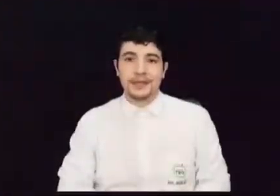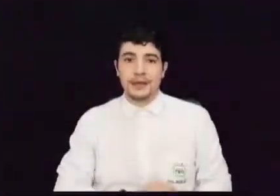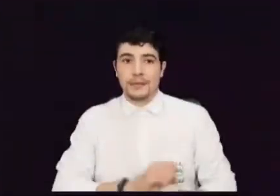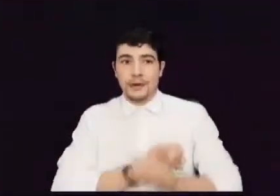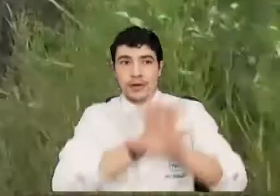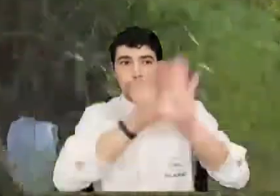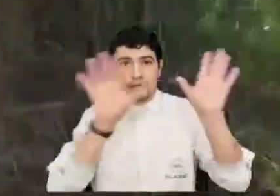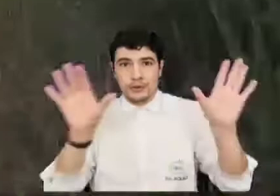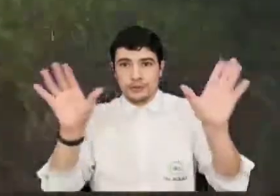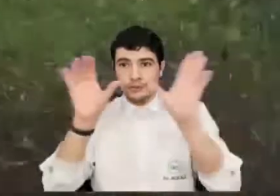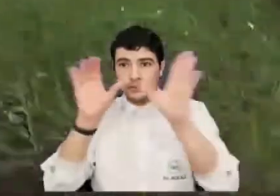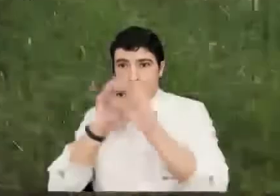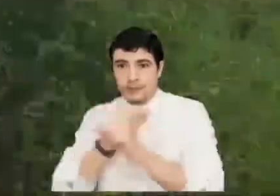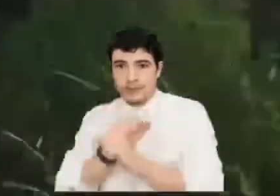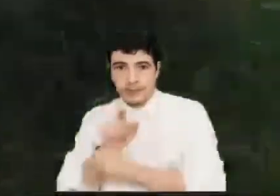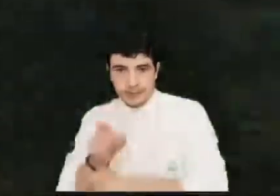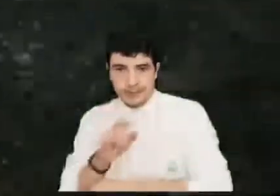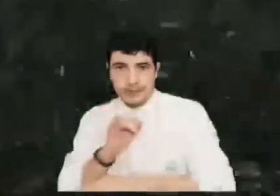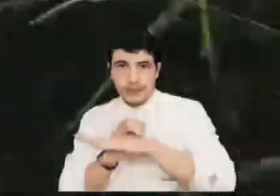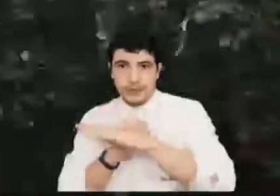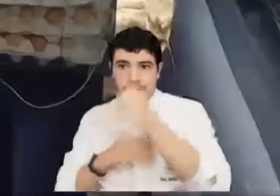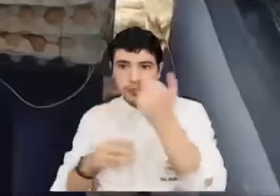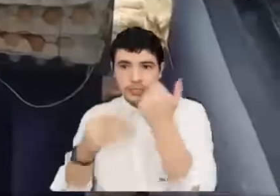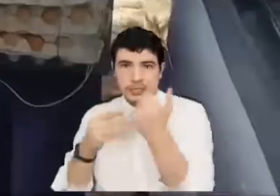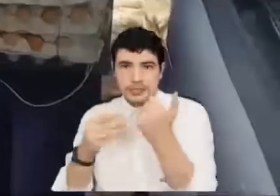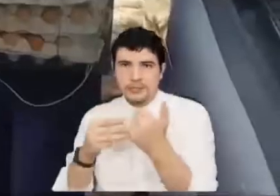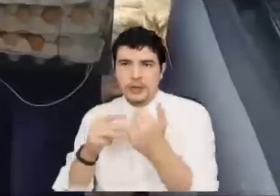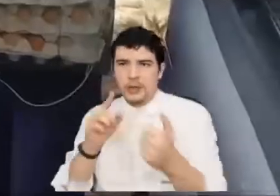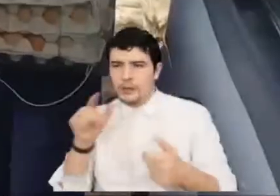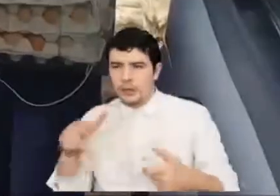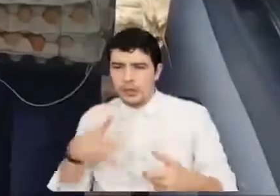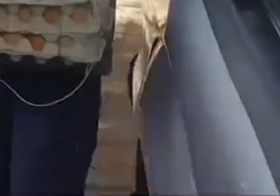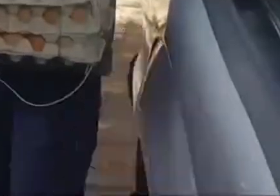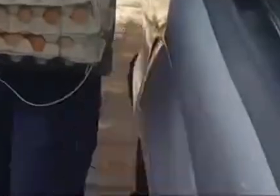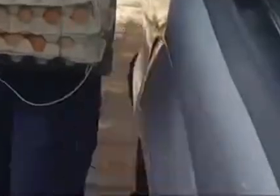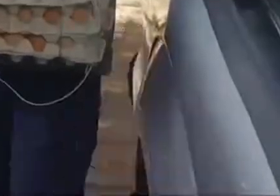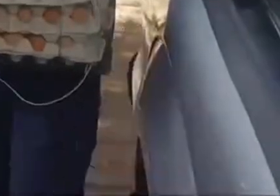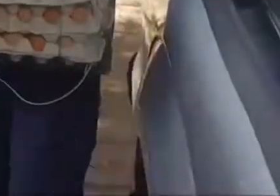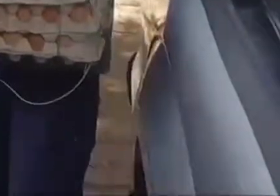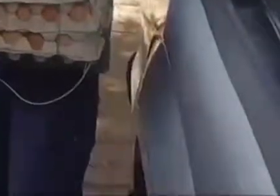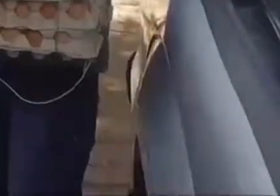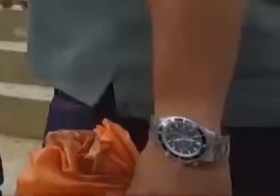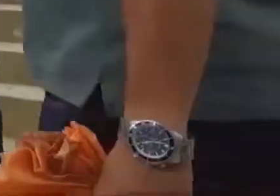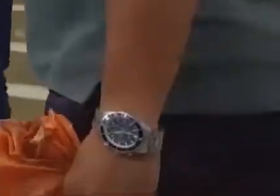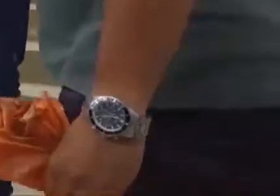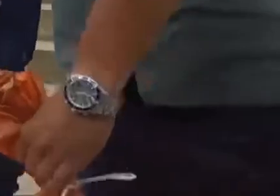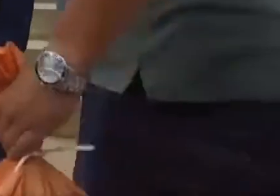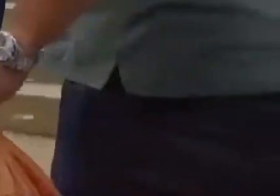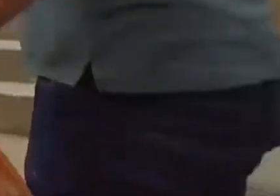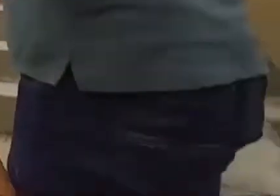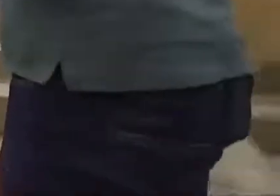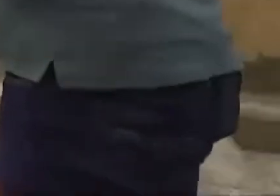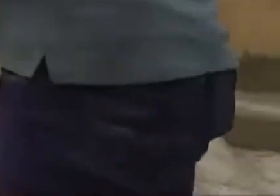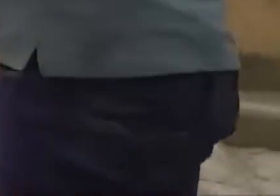a los hogares de sus estudiantes con estos mercados para mitigar de alguna manera la necesidad en esta cuarentena.